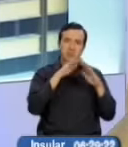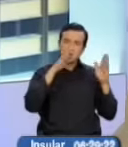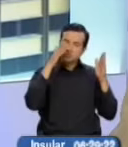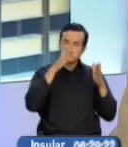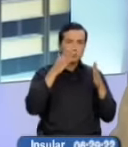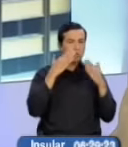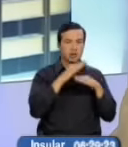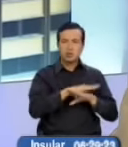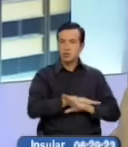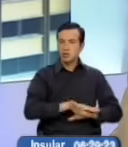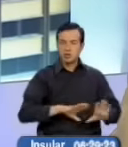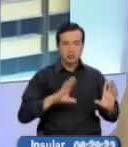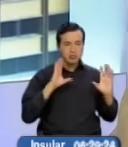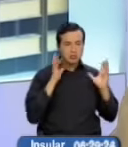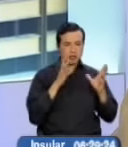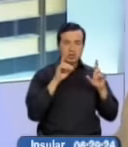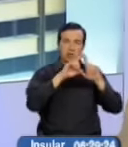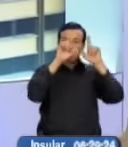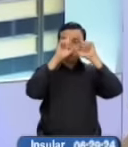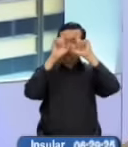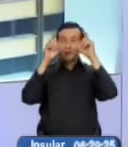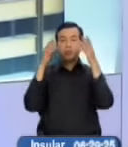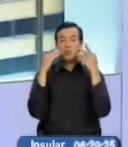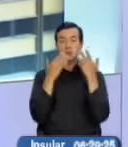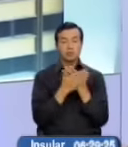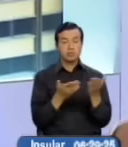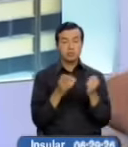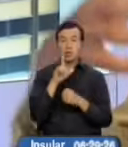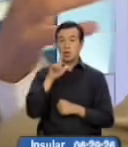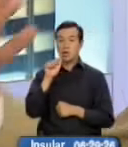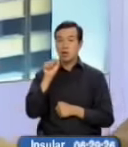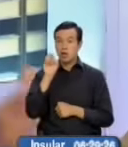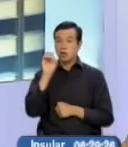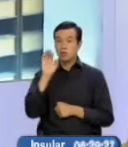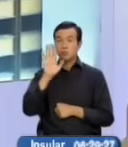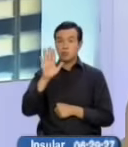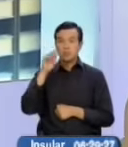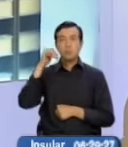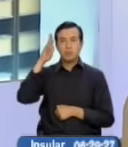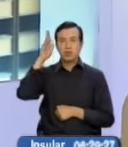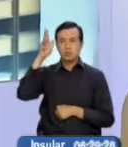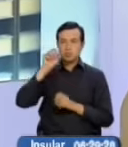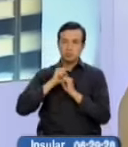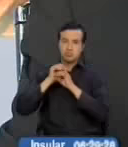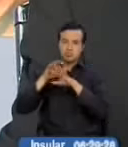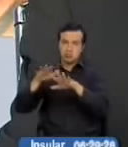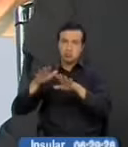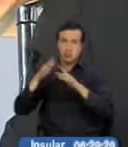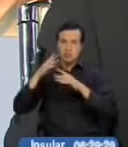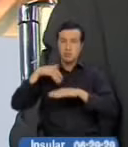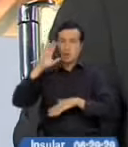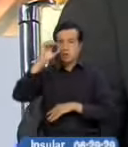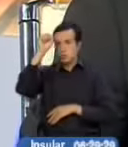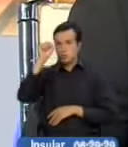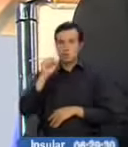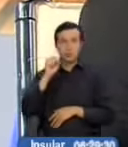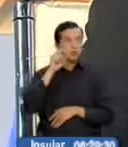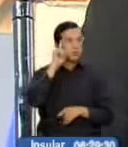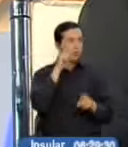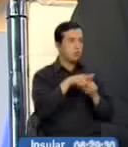centrada en un espíritu empresarial guayaquileño. Lasso le veo que tiene un discurso mucho más amplio. Lo ves con más penetración en la sierra. ¿Coincides contigo,